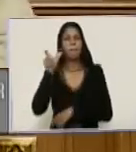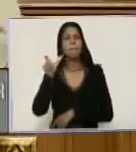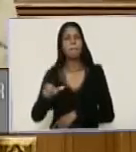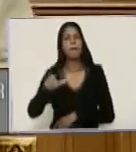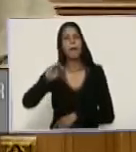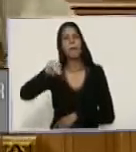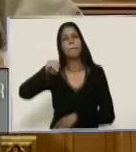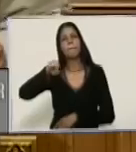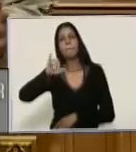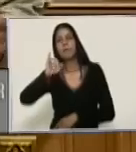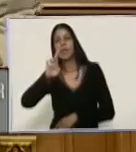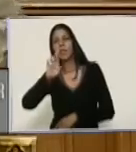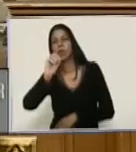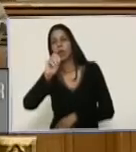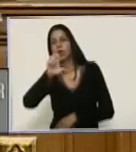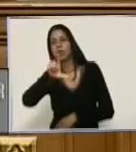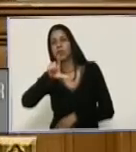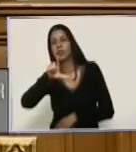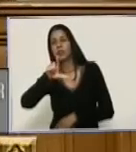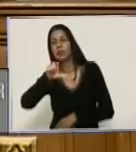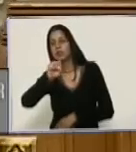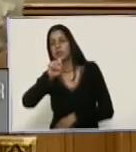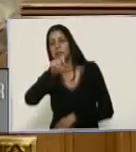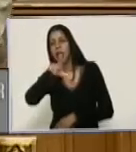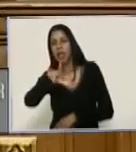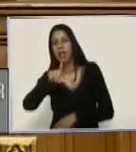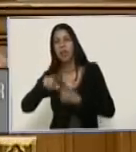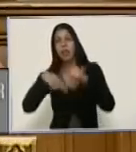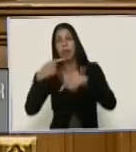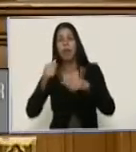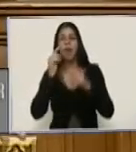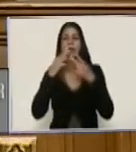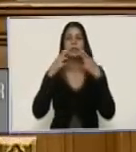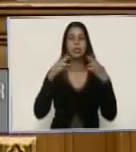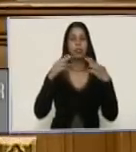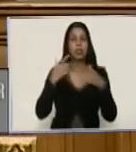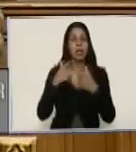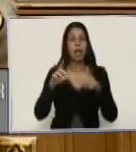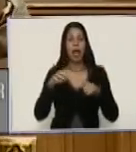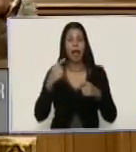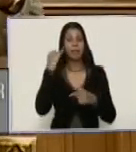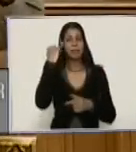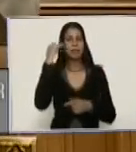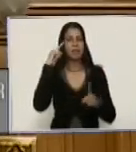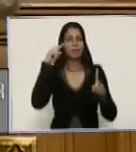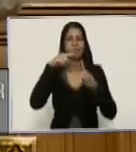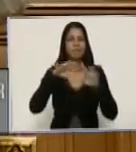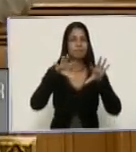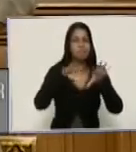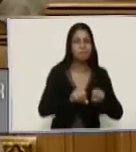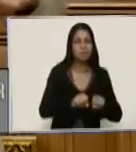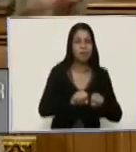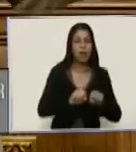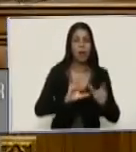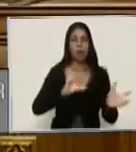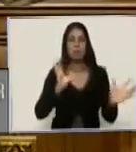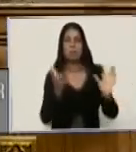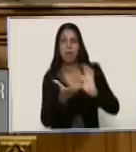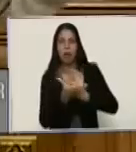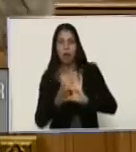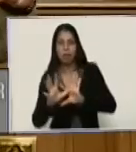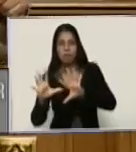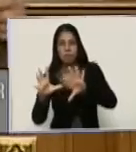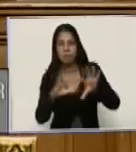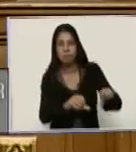a Milosevic y luego lo declaran inocente. Pero la idea era tomar esa parte que es geopolíticamente estratégica